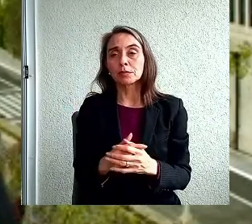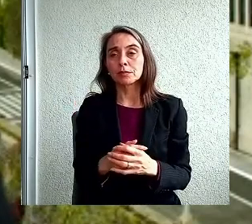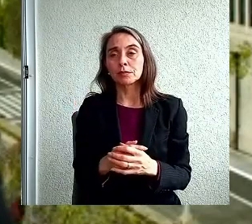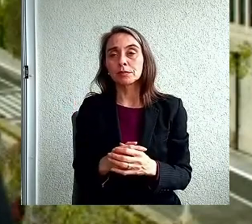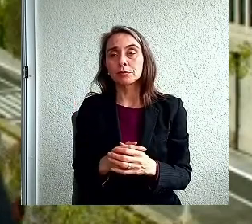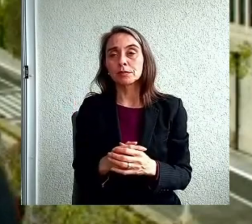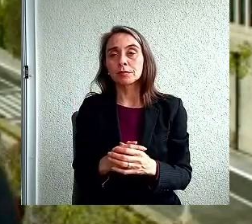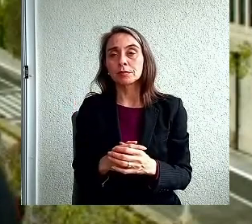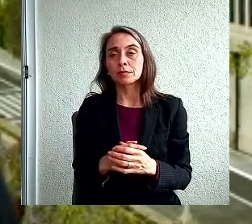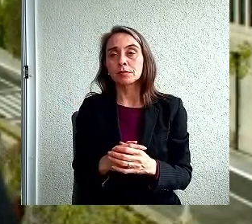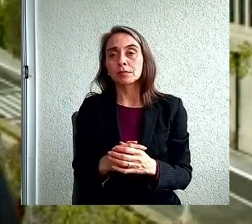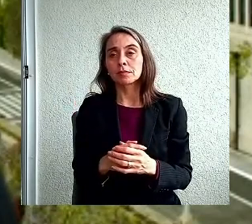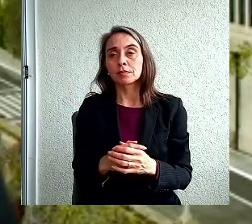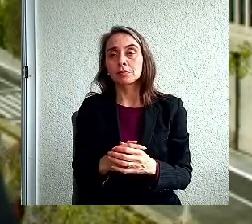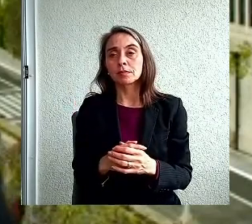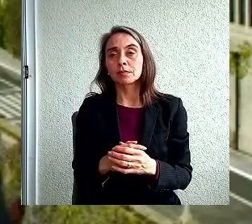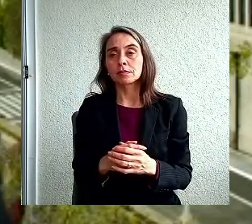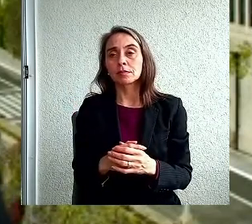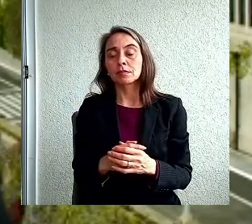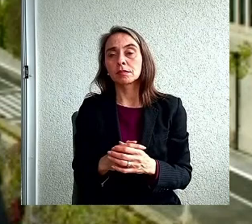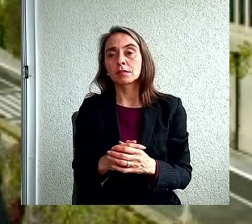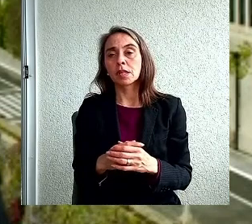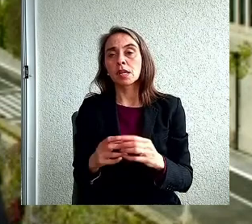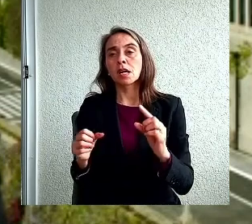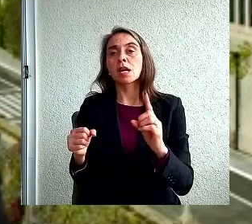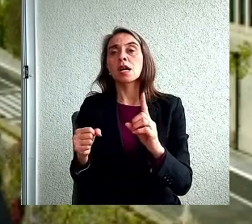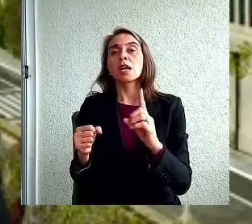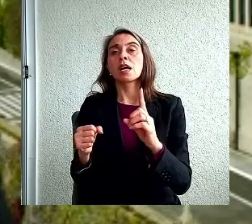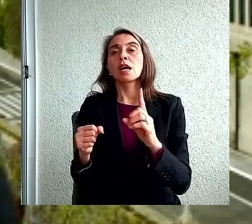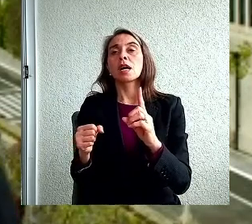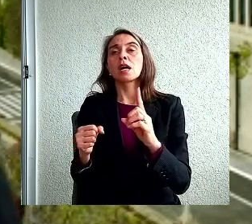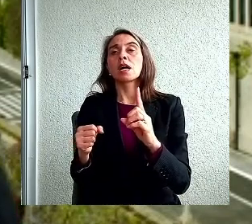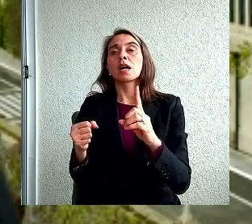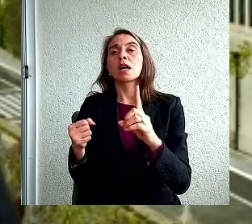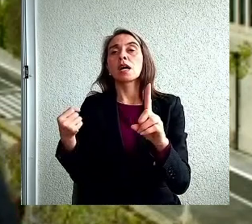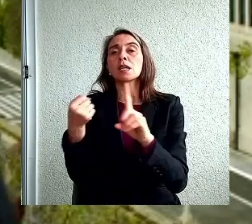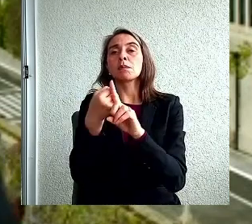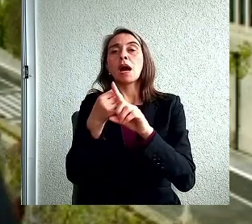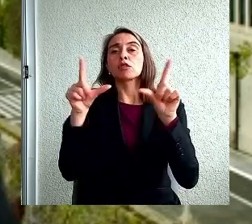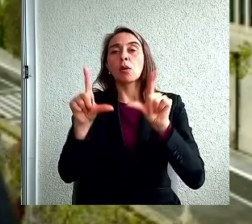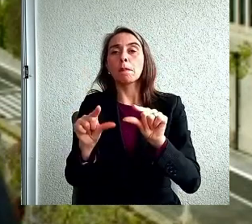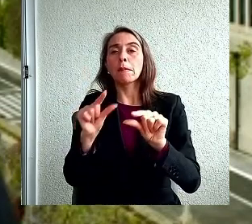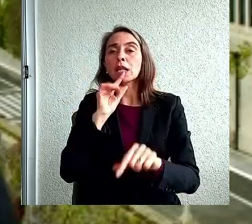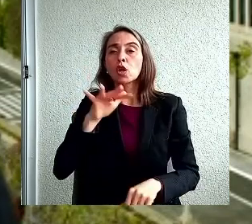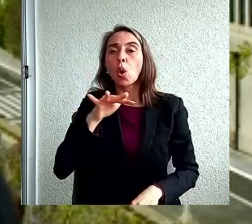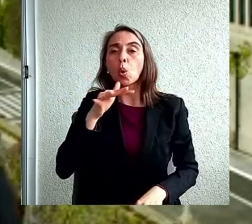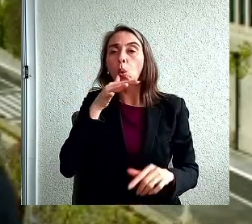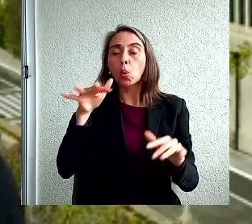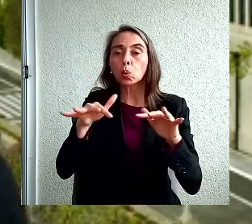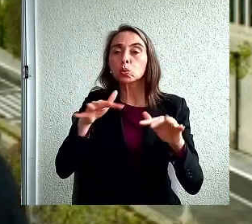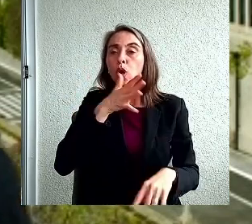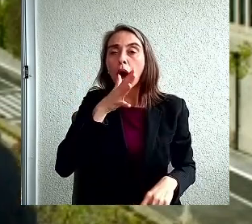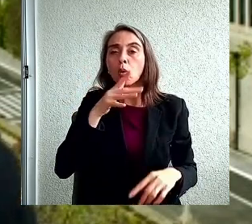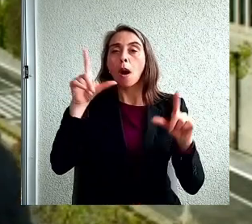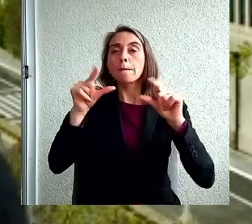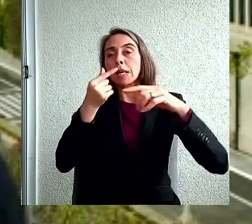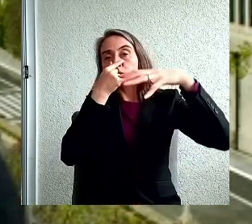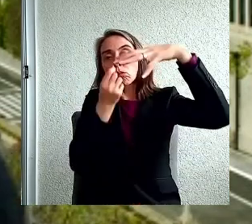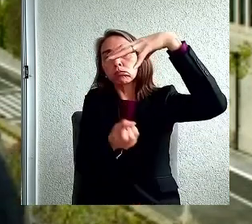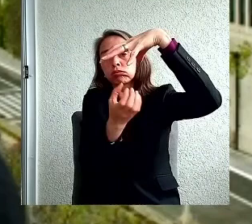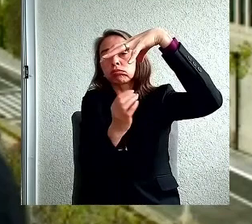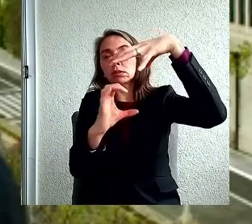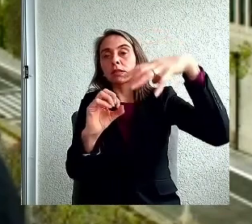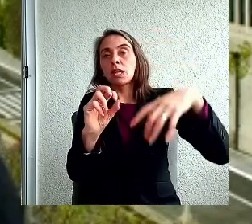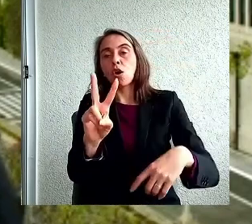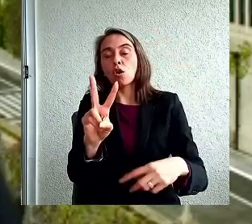digamos, impactar en una minimización de la huella del agua, una minimización de la huella de carbono, y eso